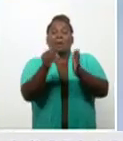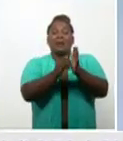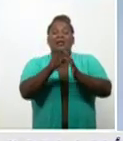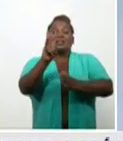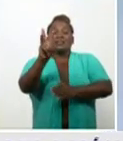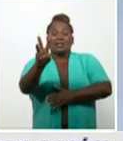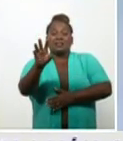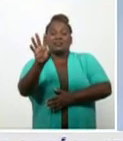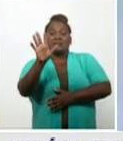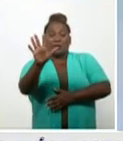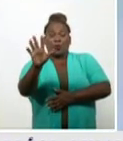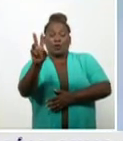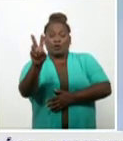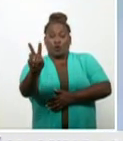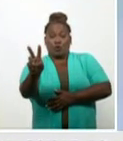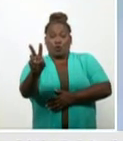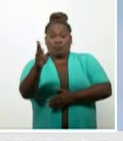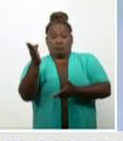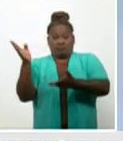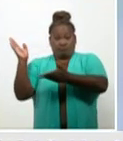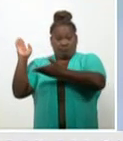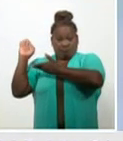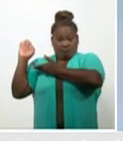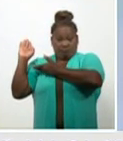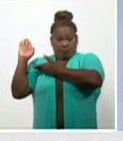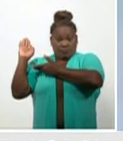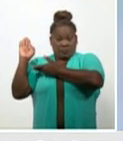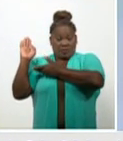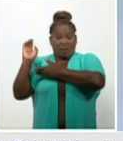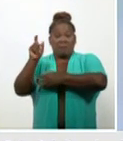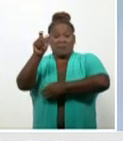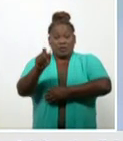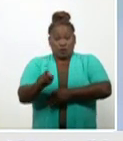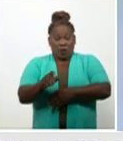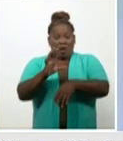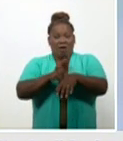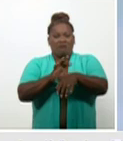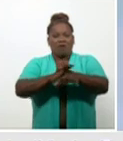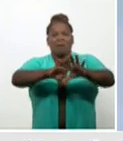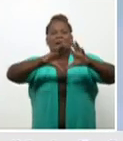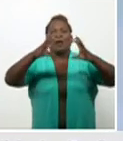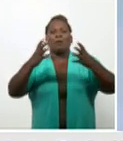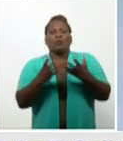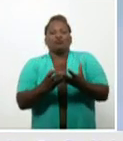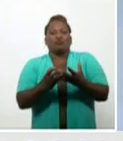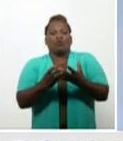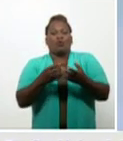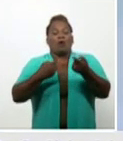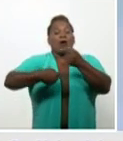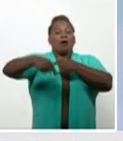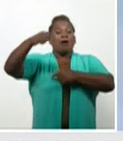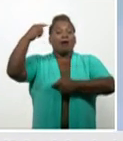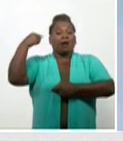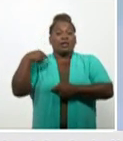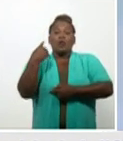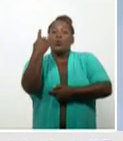6.245.352 casos confirmados en el mundo y en el día de ayer, solo en un